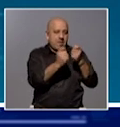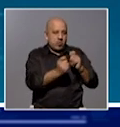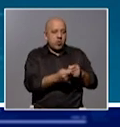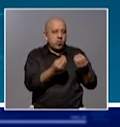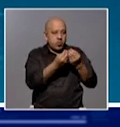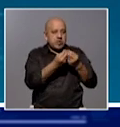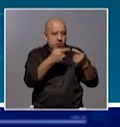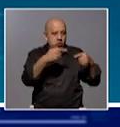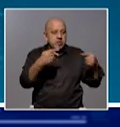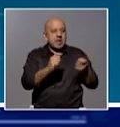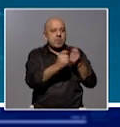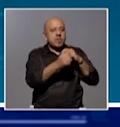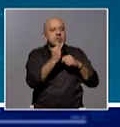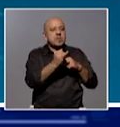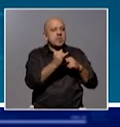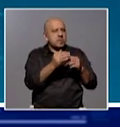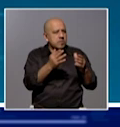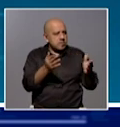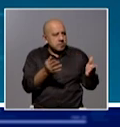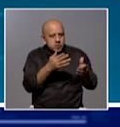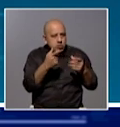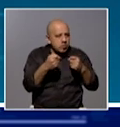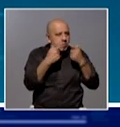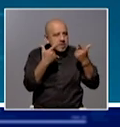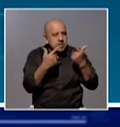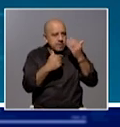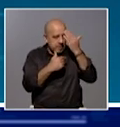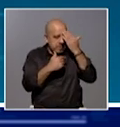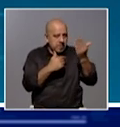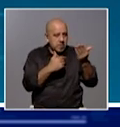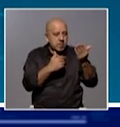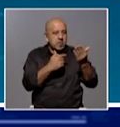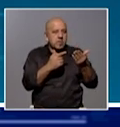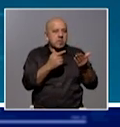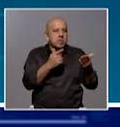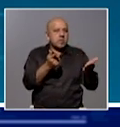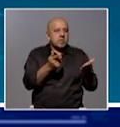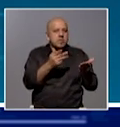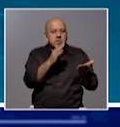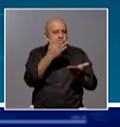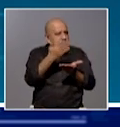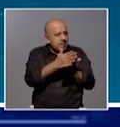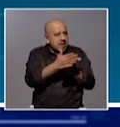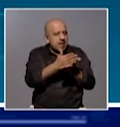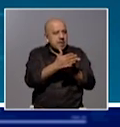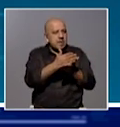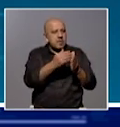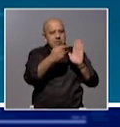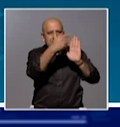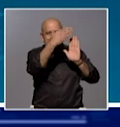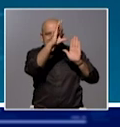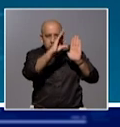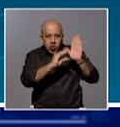y se ha ido modificando te sorprende que el frente amplio termine en cerca de la mitad del proyecto grosso